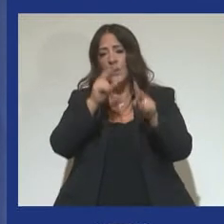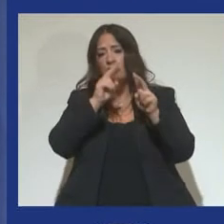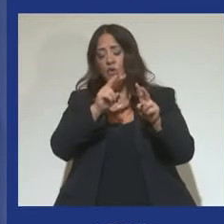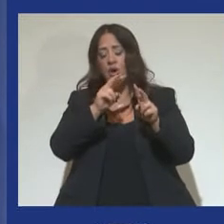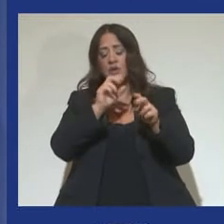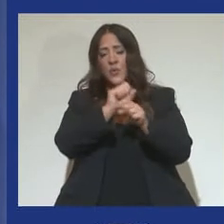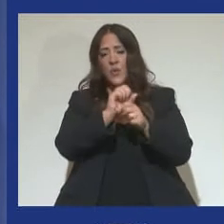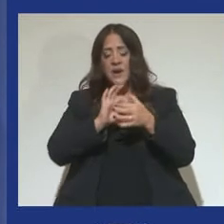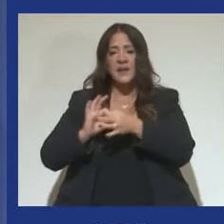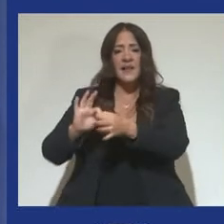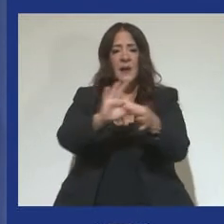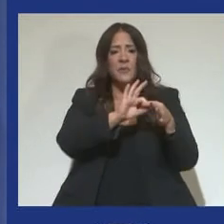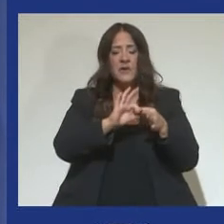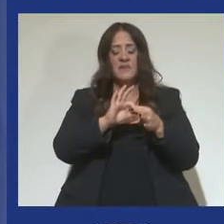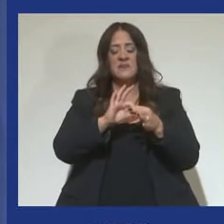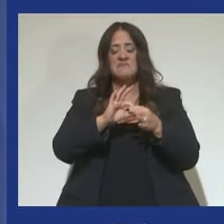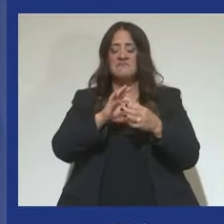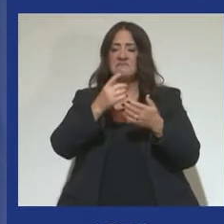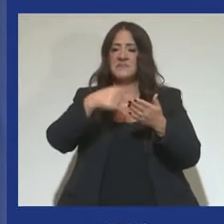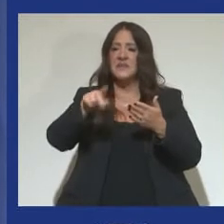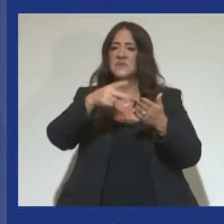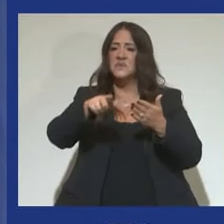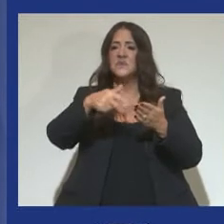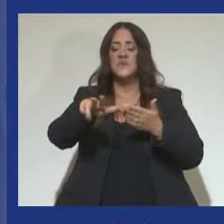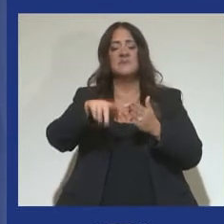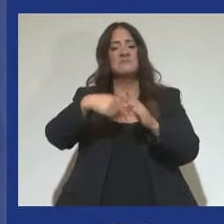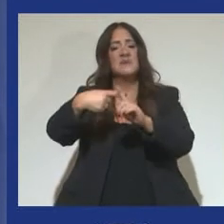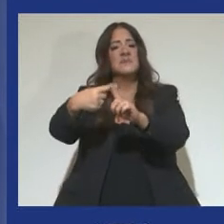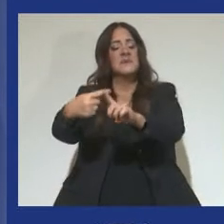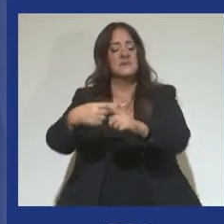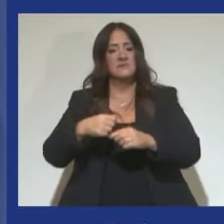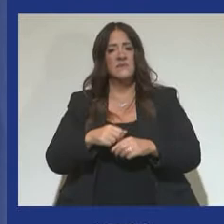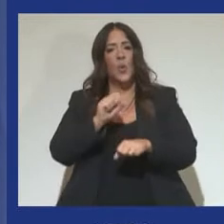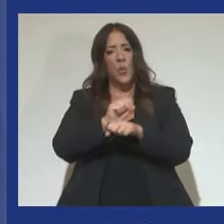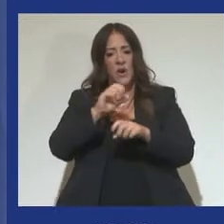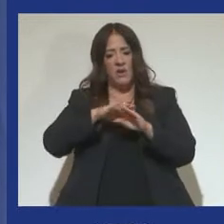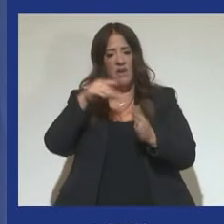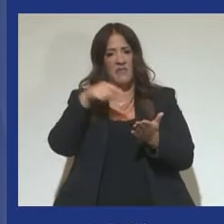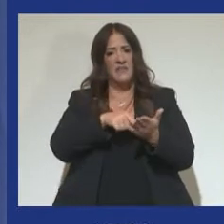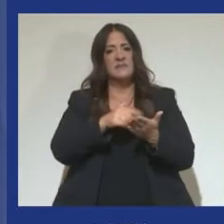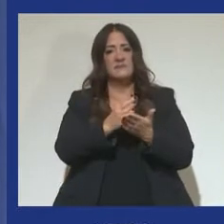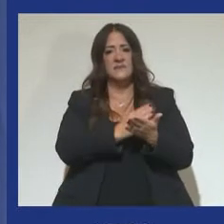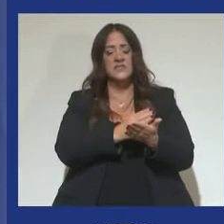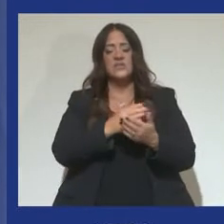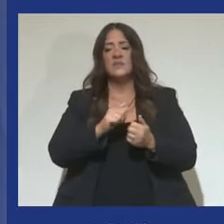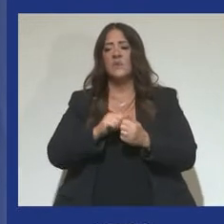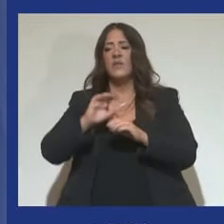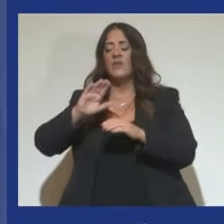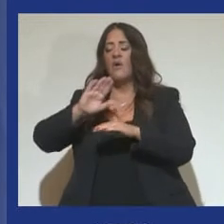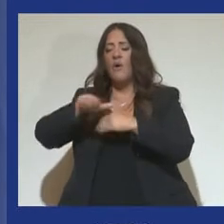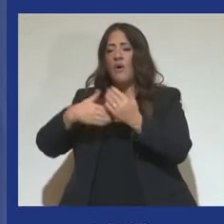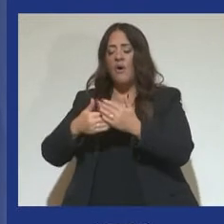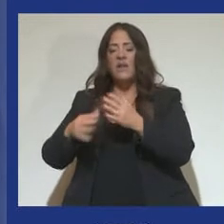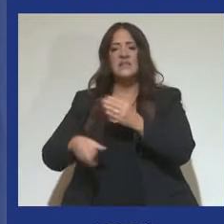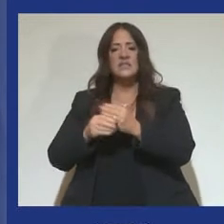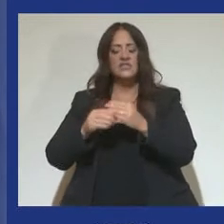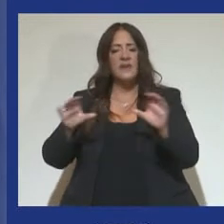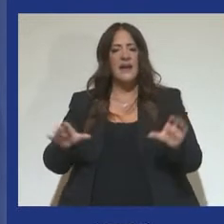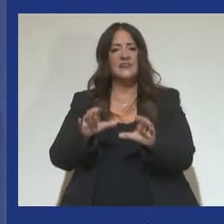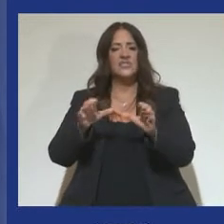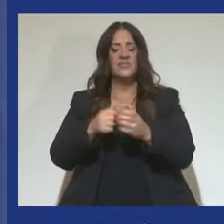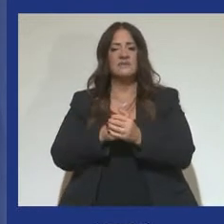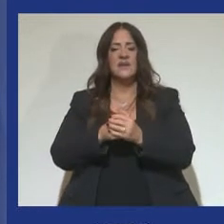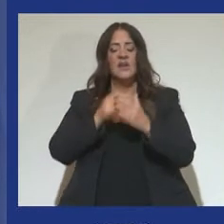que podamos trabajar conjuntamente en las próximas semanas y meses y también el paquete inmediato para reacción